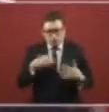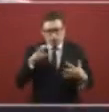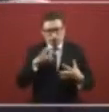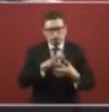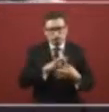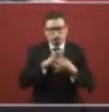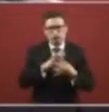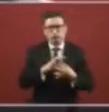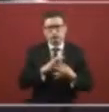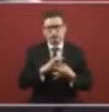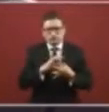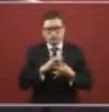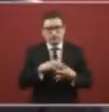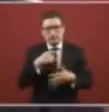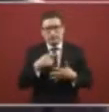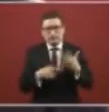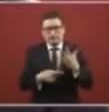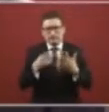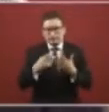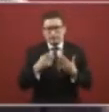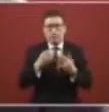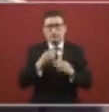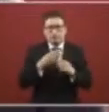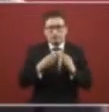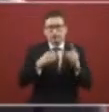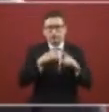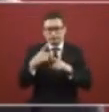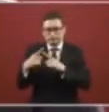tomé ese tronco común